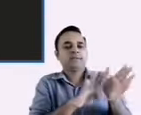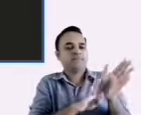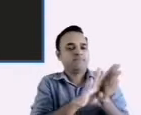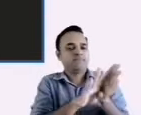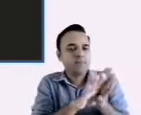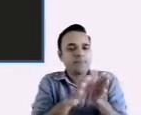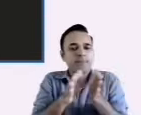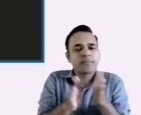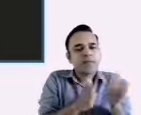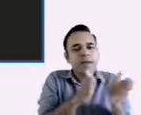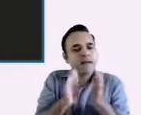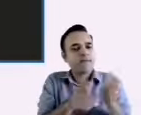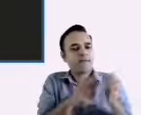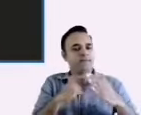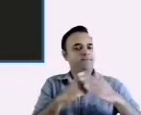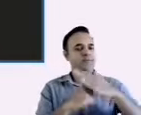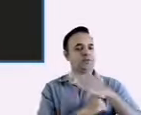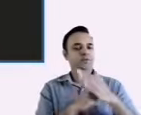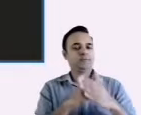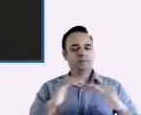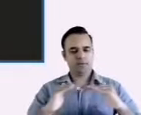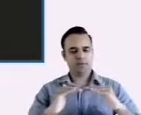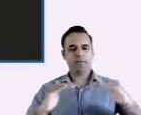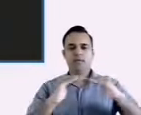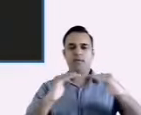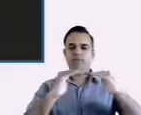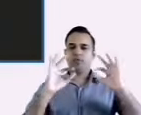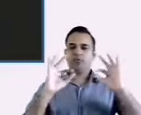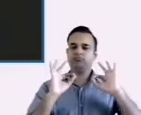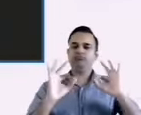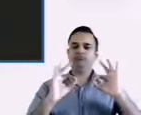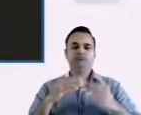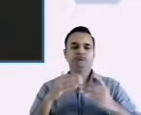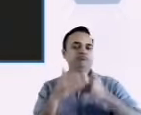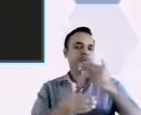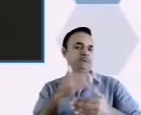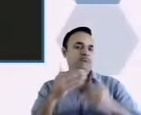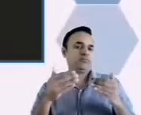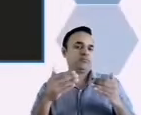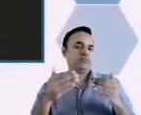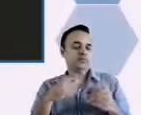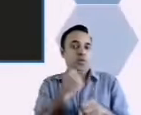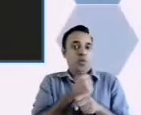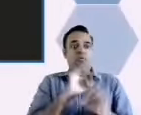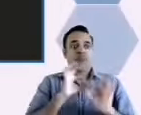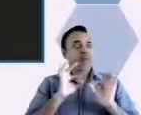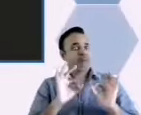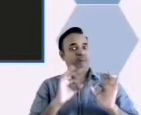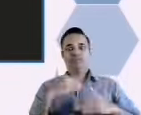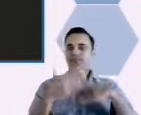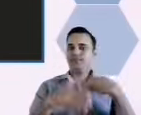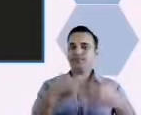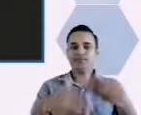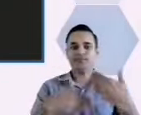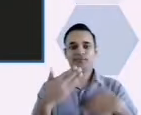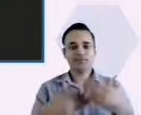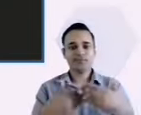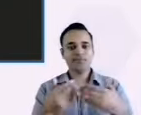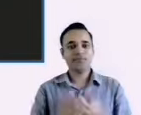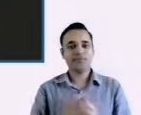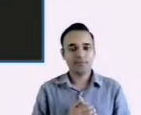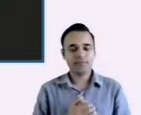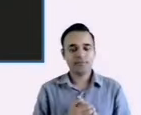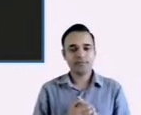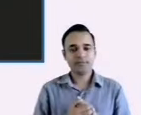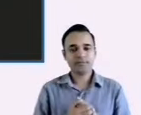pero no quiero dejar de mencionarlo estamos trabajando con los municipios de cobán o lepanto y paquera en la